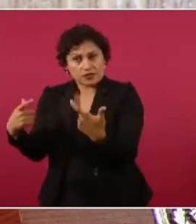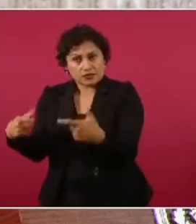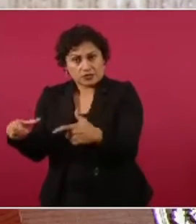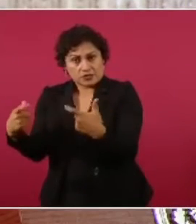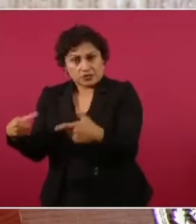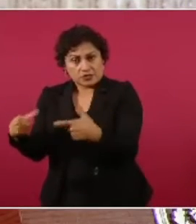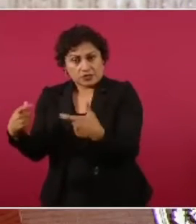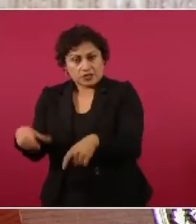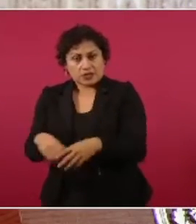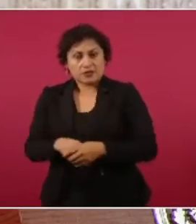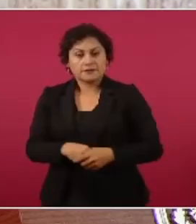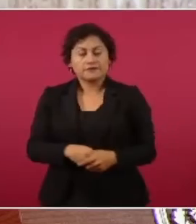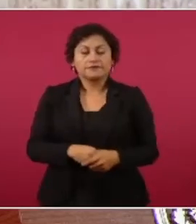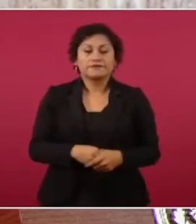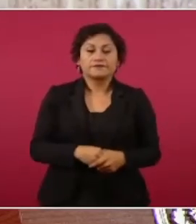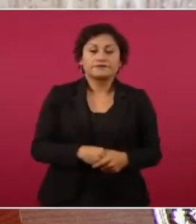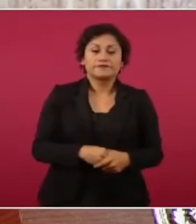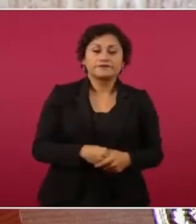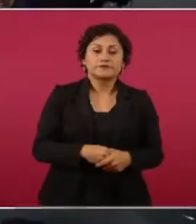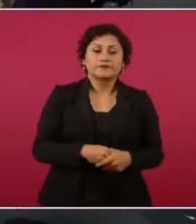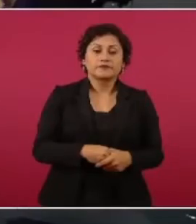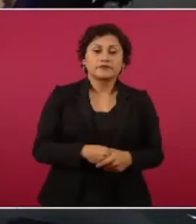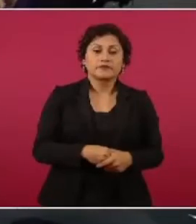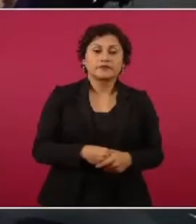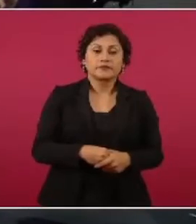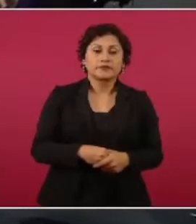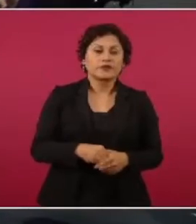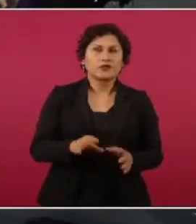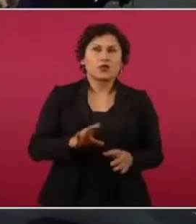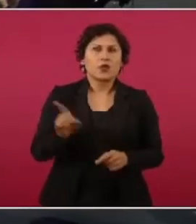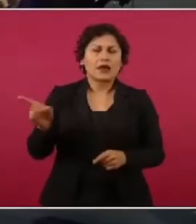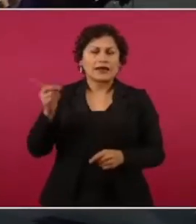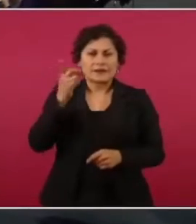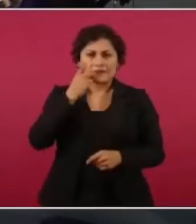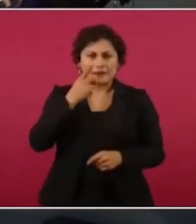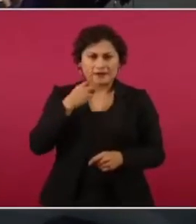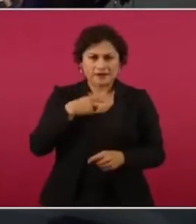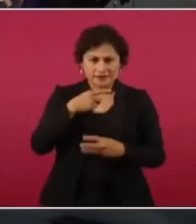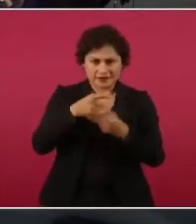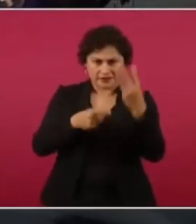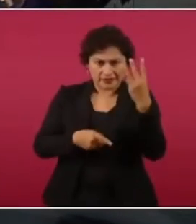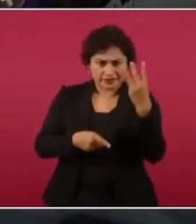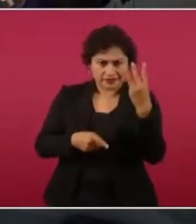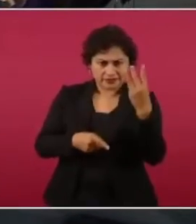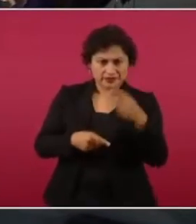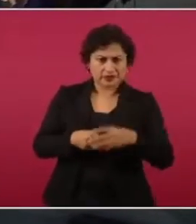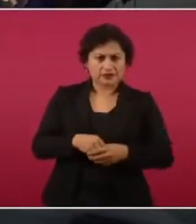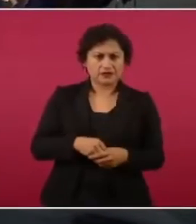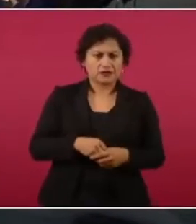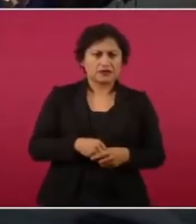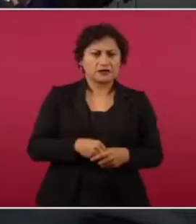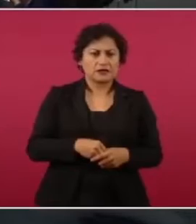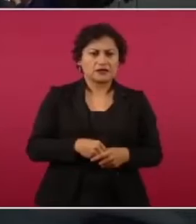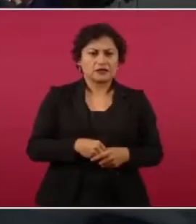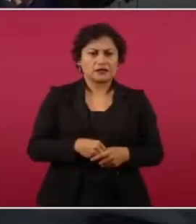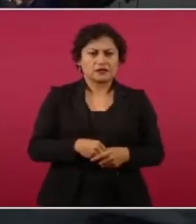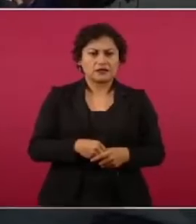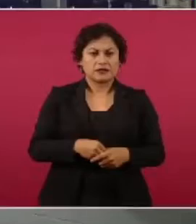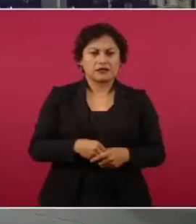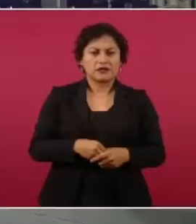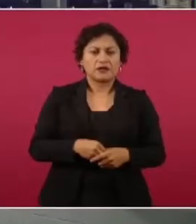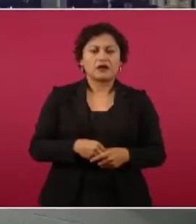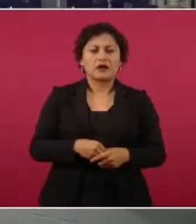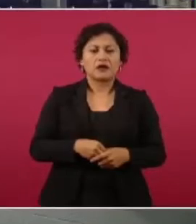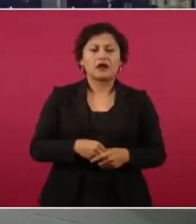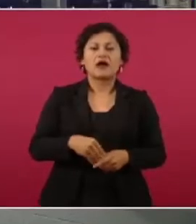y no sé qué, son 3. Es que los militares. Es